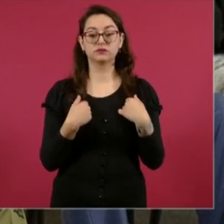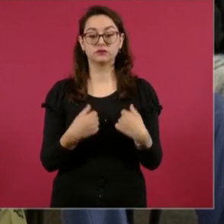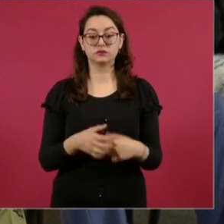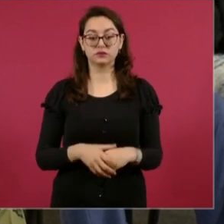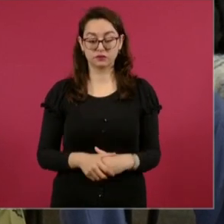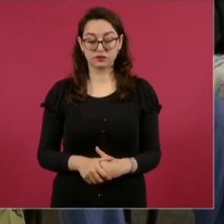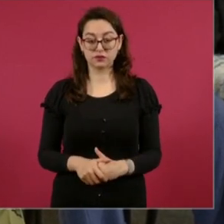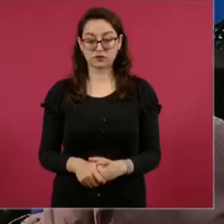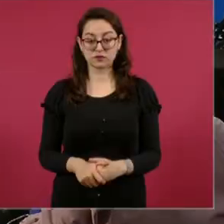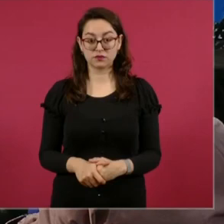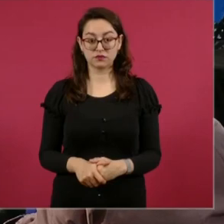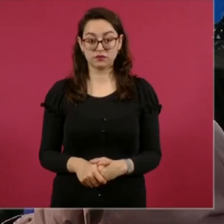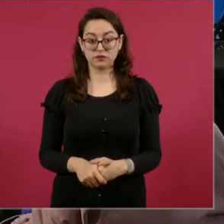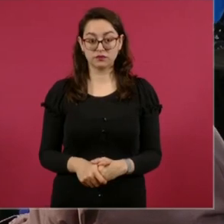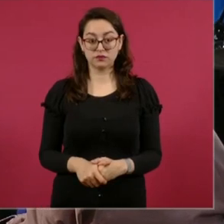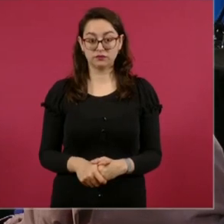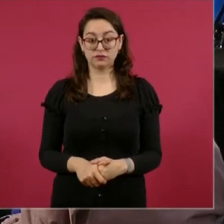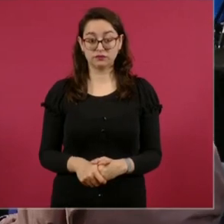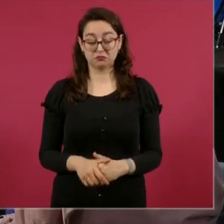aquí dos